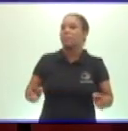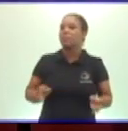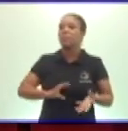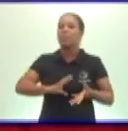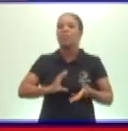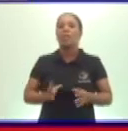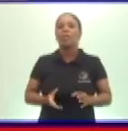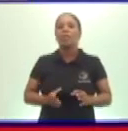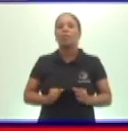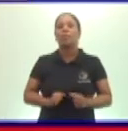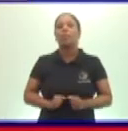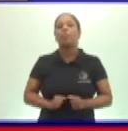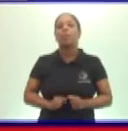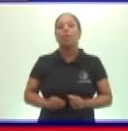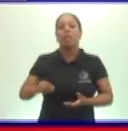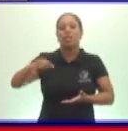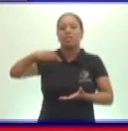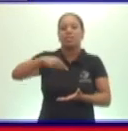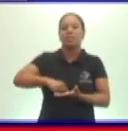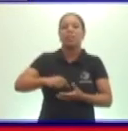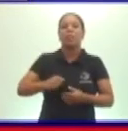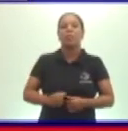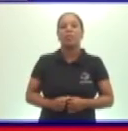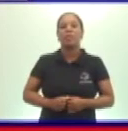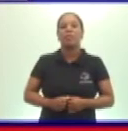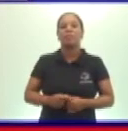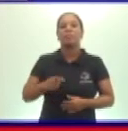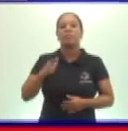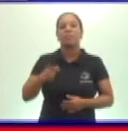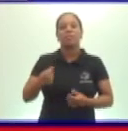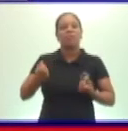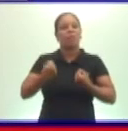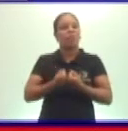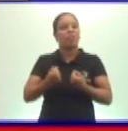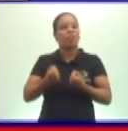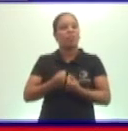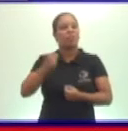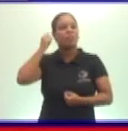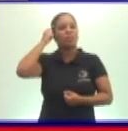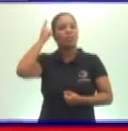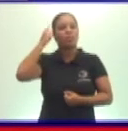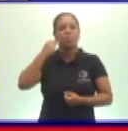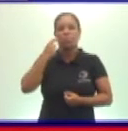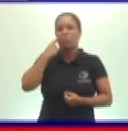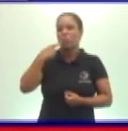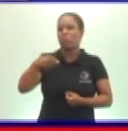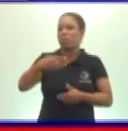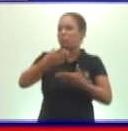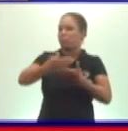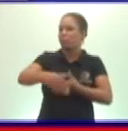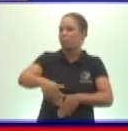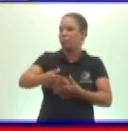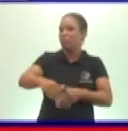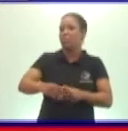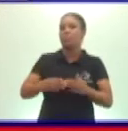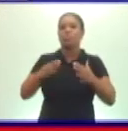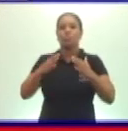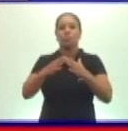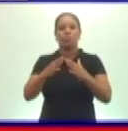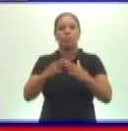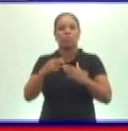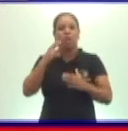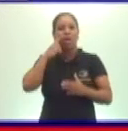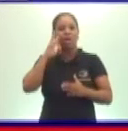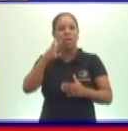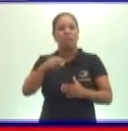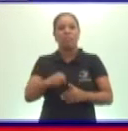se establece esa confrontación ideológica. Usted lo ve en su barrio, usted lo ve en su casa, usted lo ve